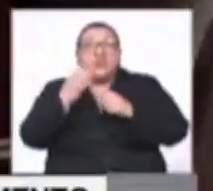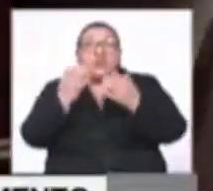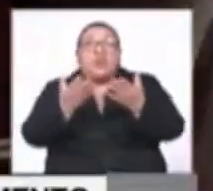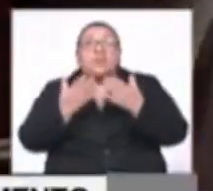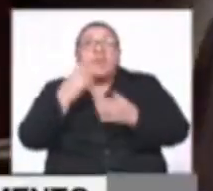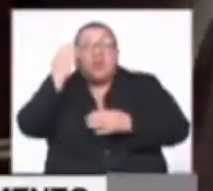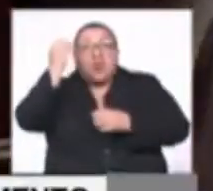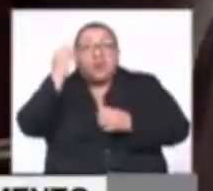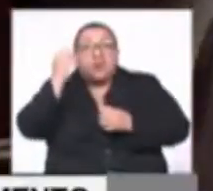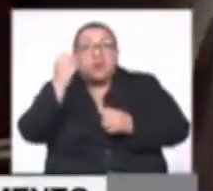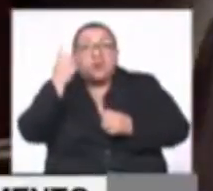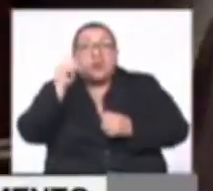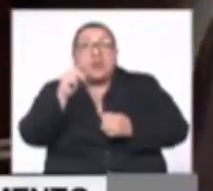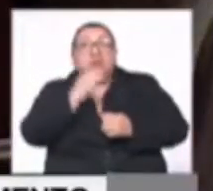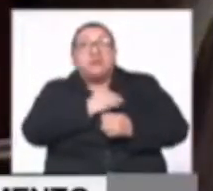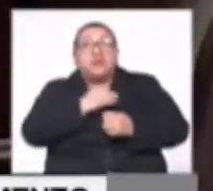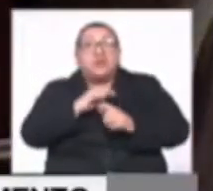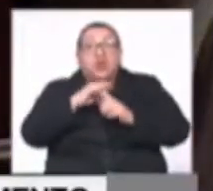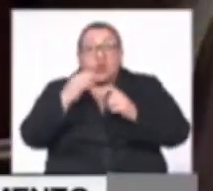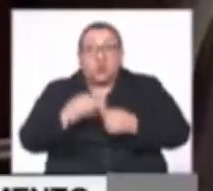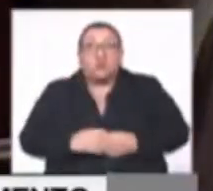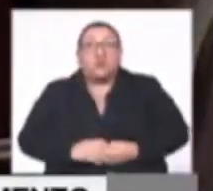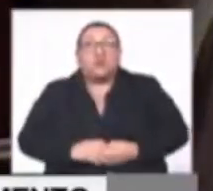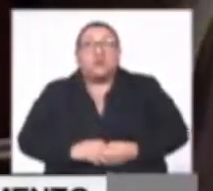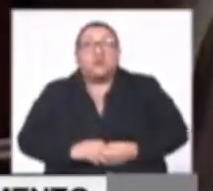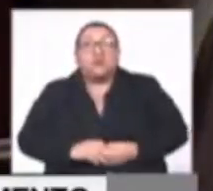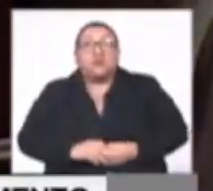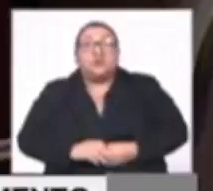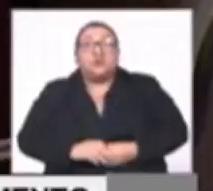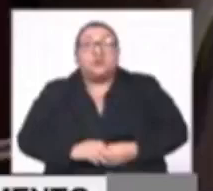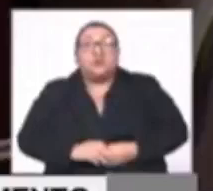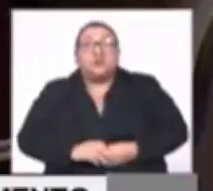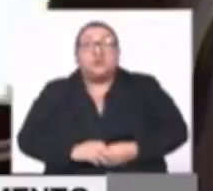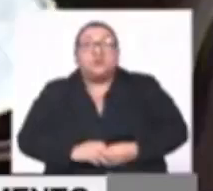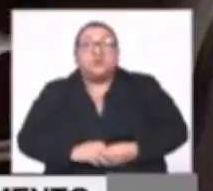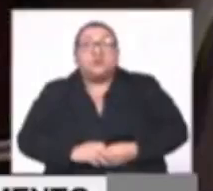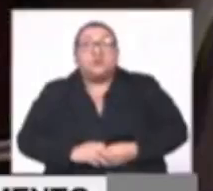pidió opiniones al Ministerio de Cultura y